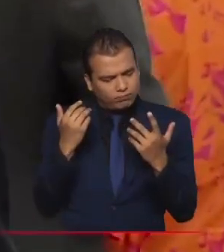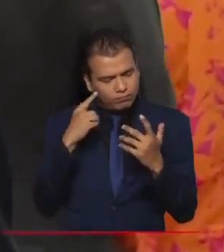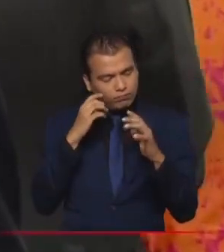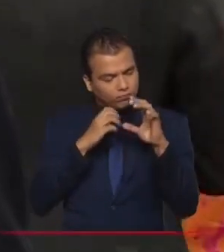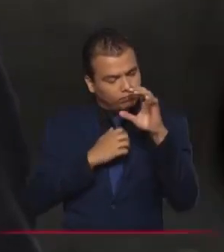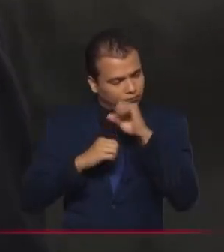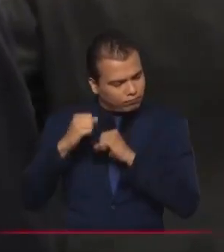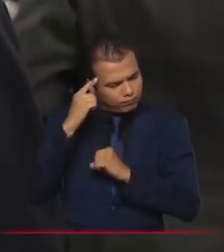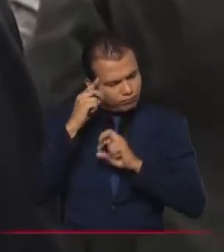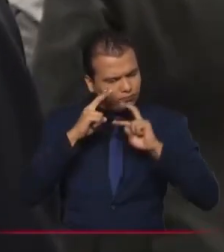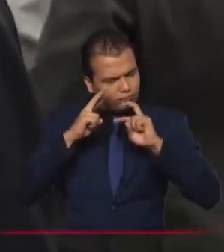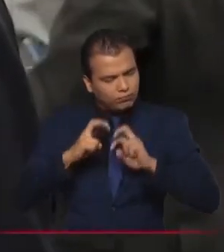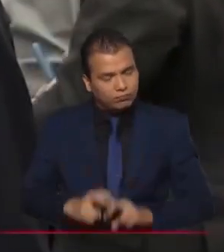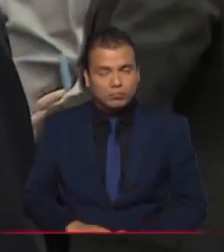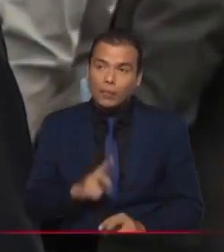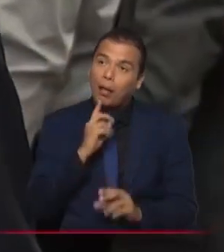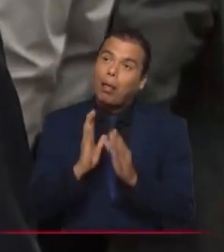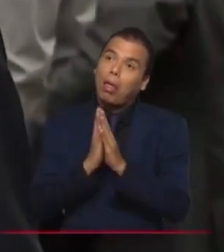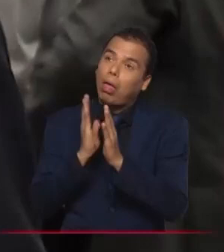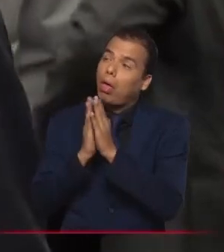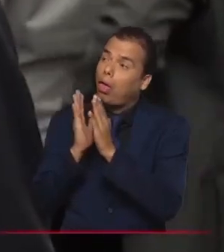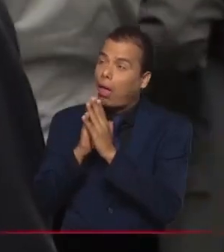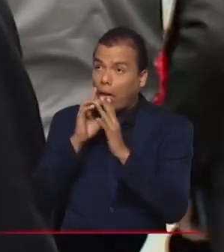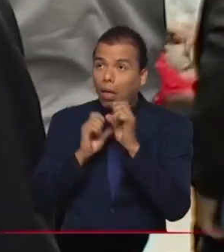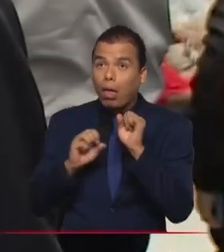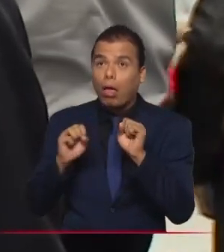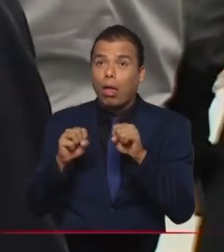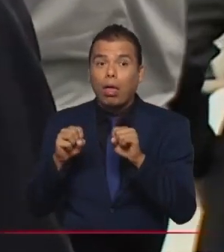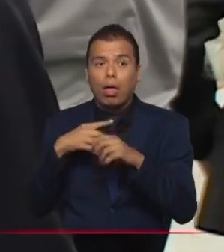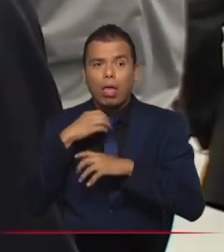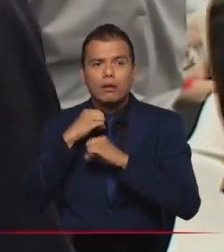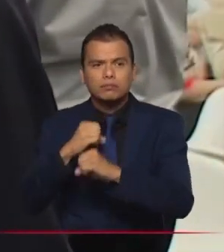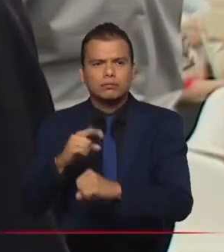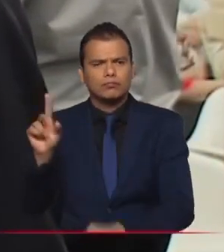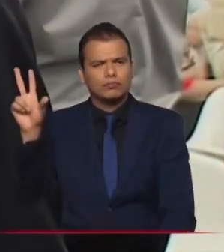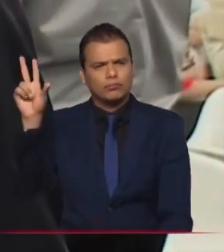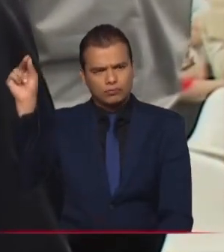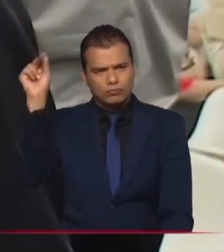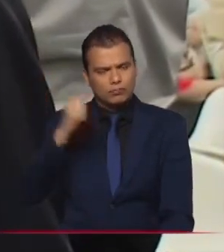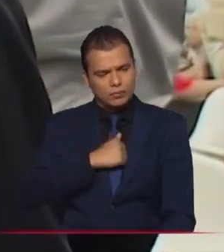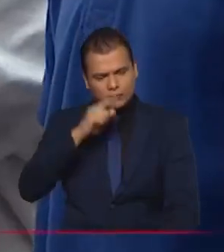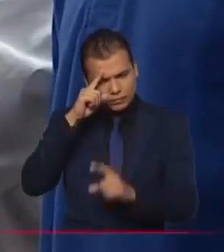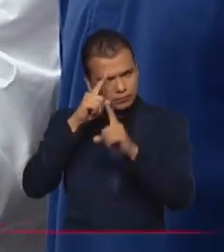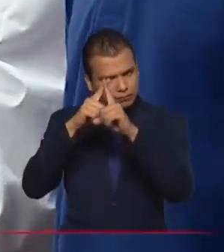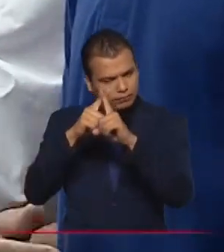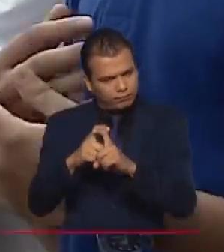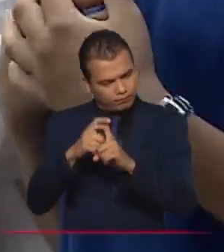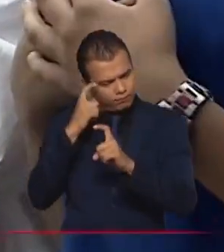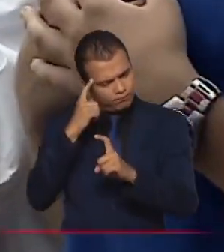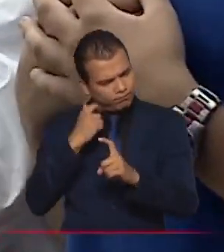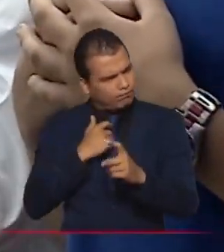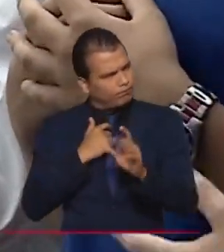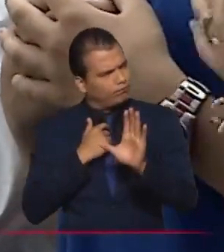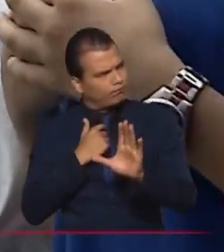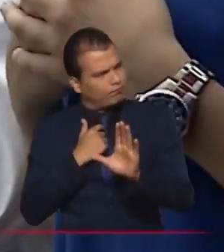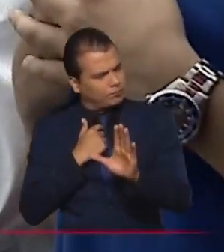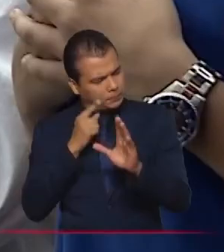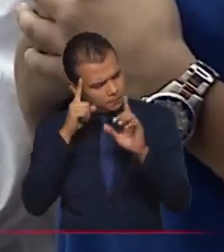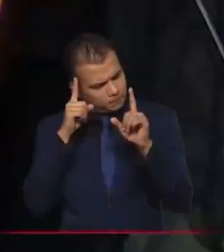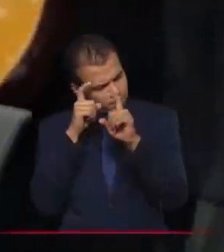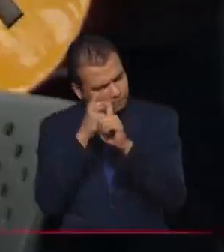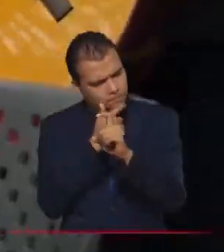redondito como pasa muchas veces y ser críticos y ser capaces de ser